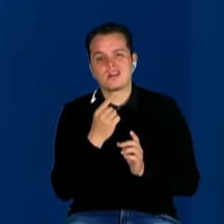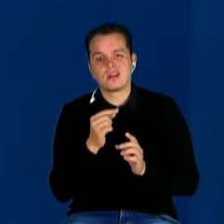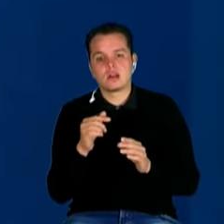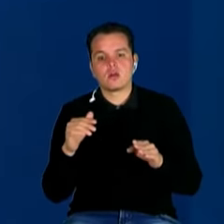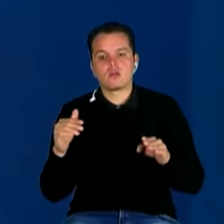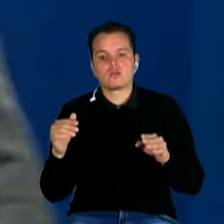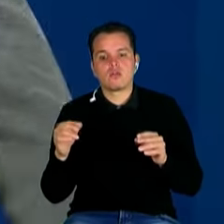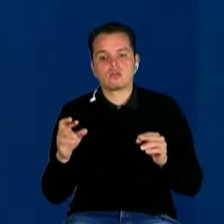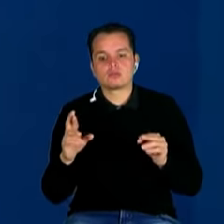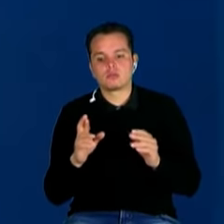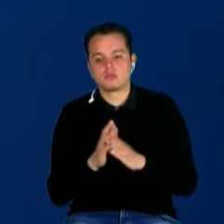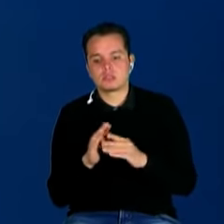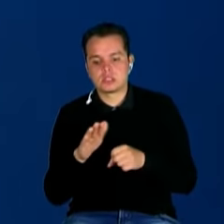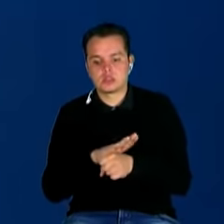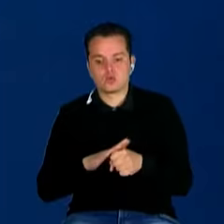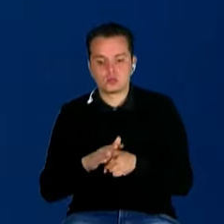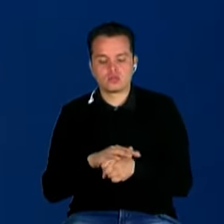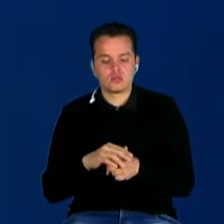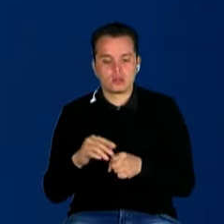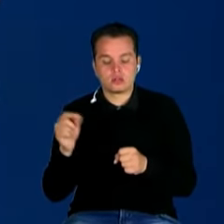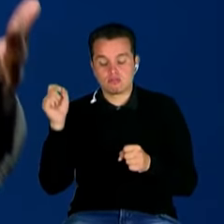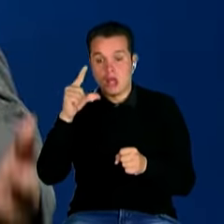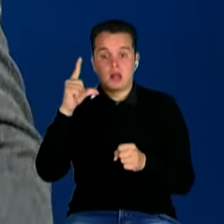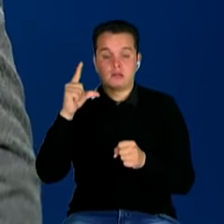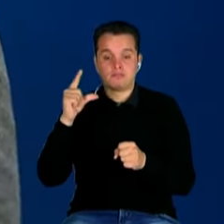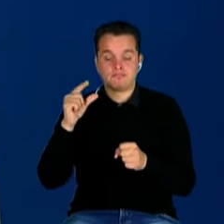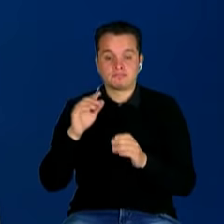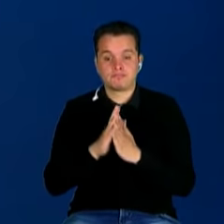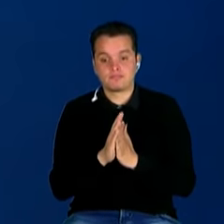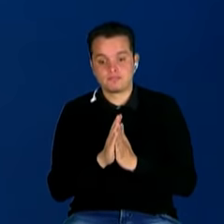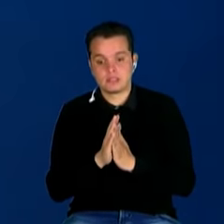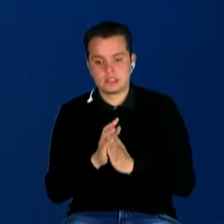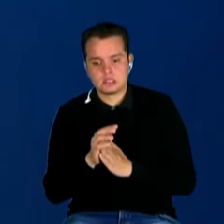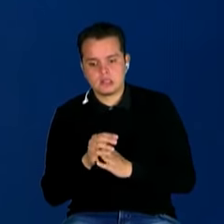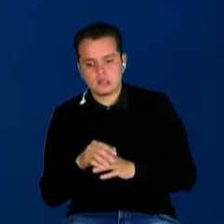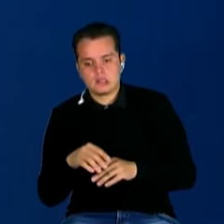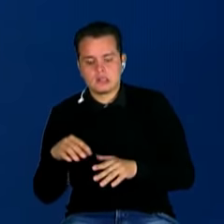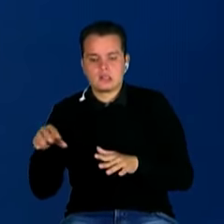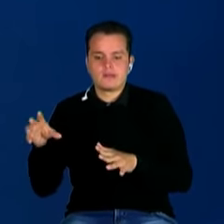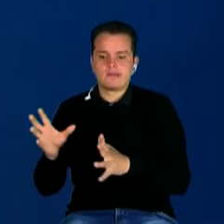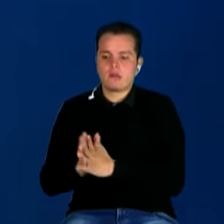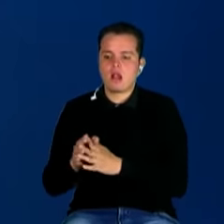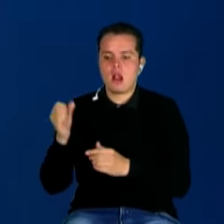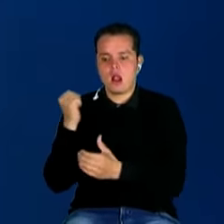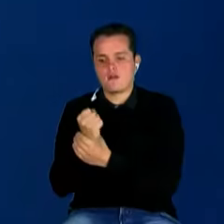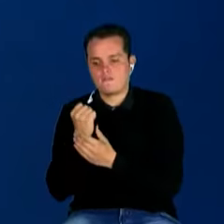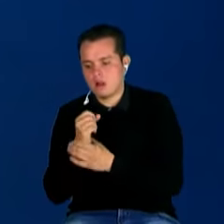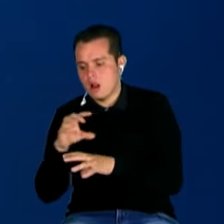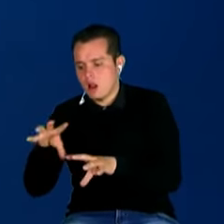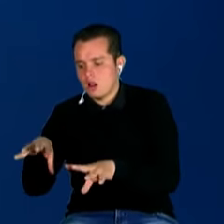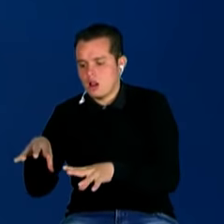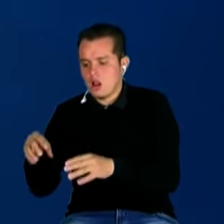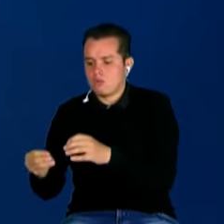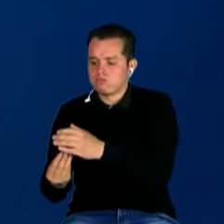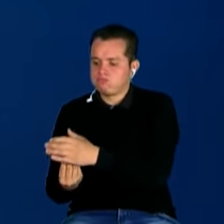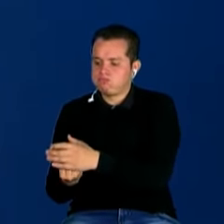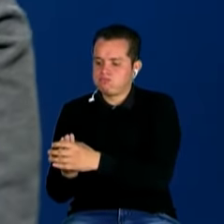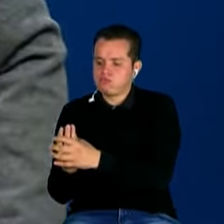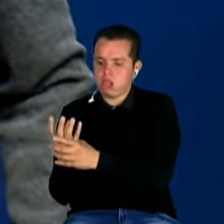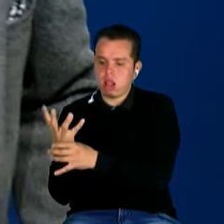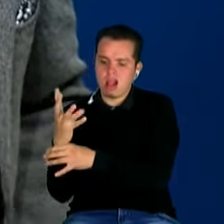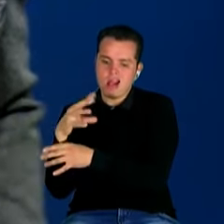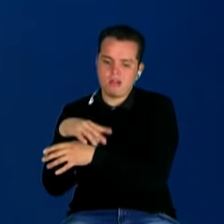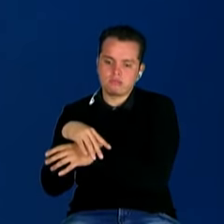accidentes. Abraham tuvo ese accidente loco ahí, la tierra se secó. ¿Qué pasa con